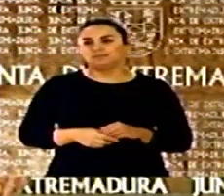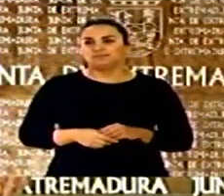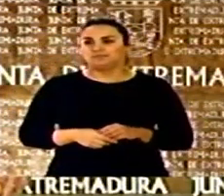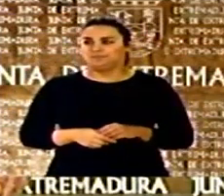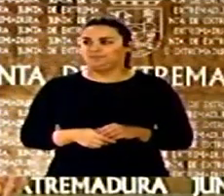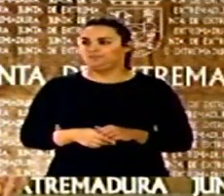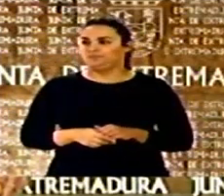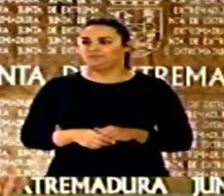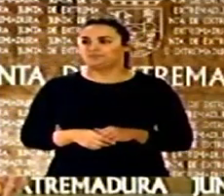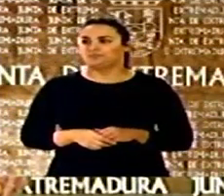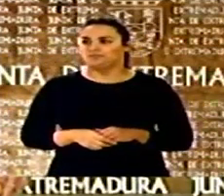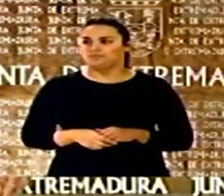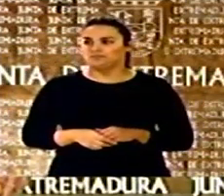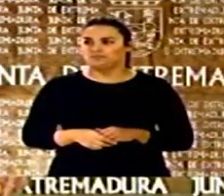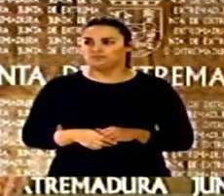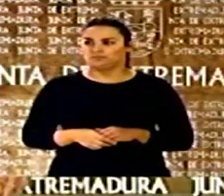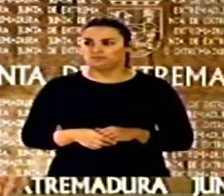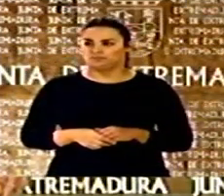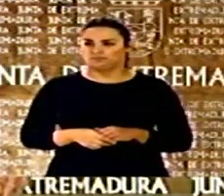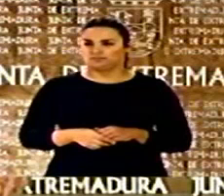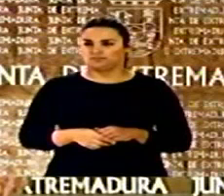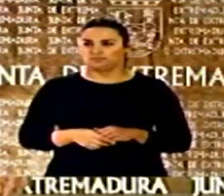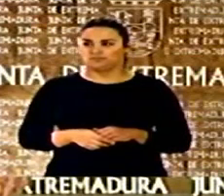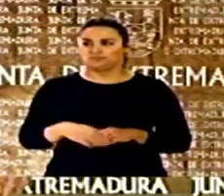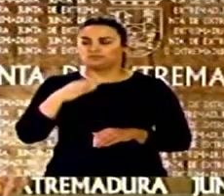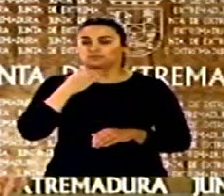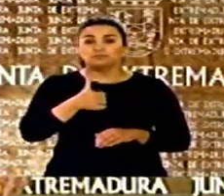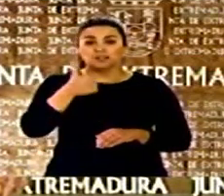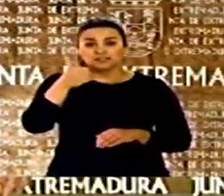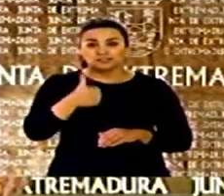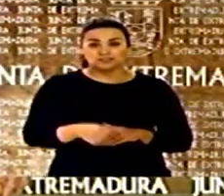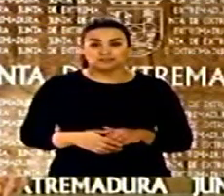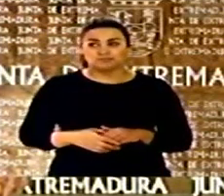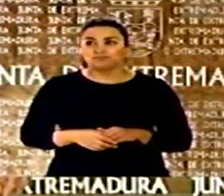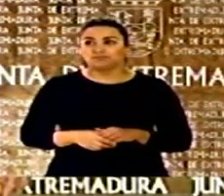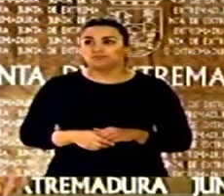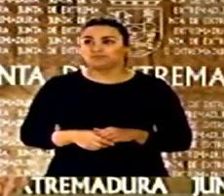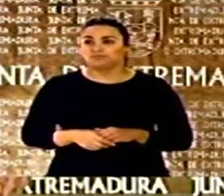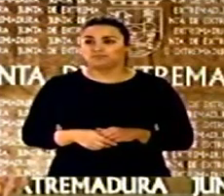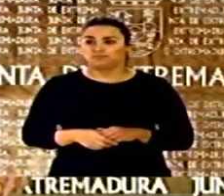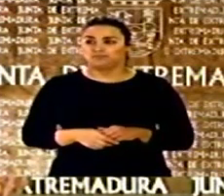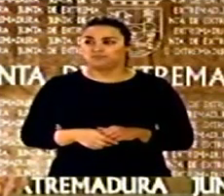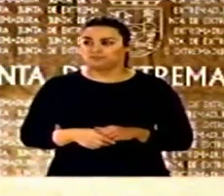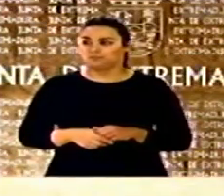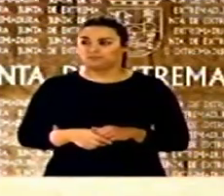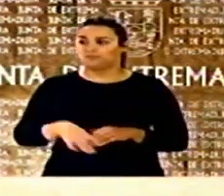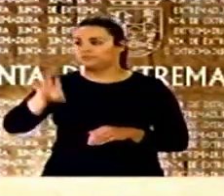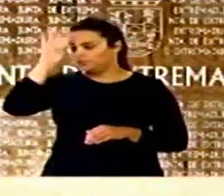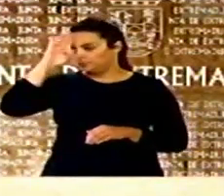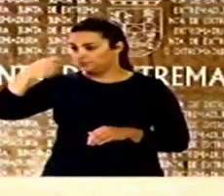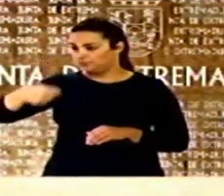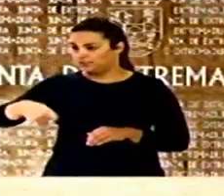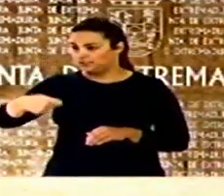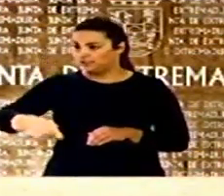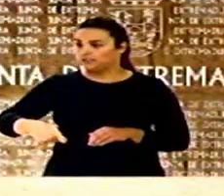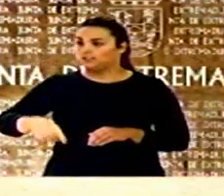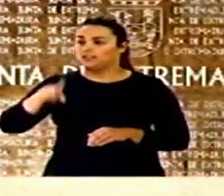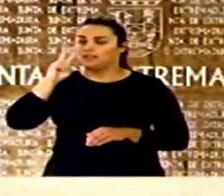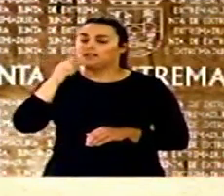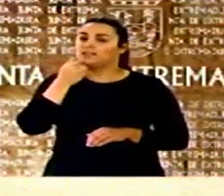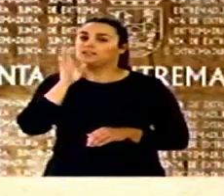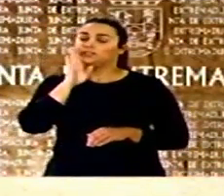su compañera en el País Vasco, junto a Otegi, junto al PNV y junto a Podemos en un diario regional vasco. No la he